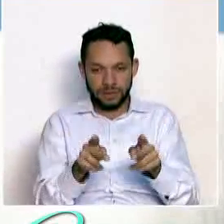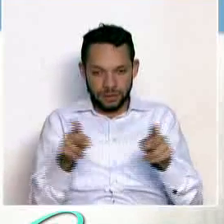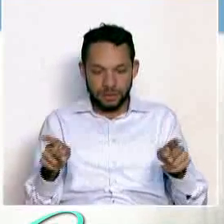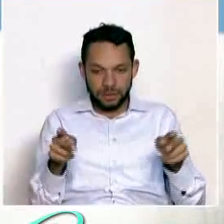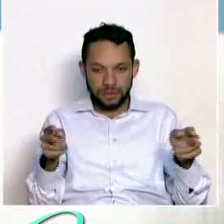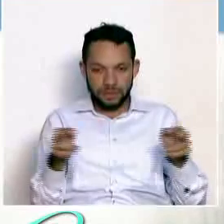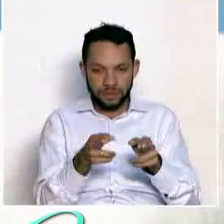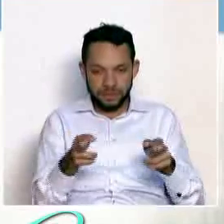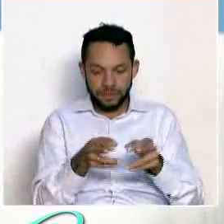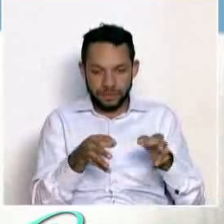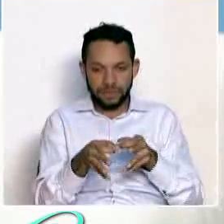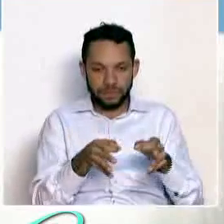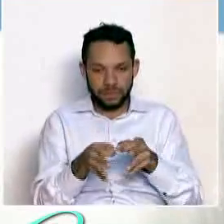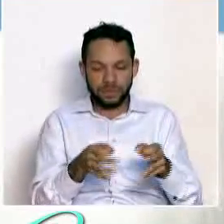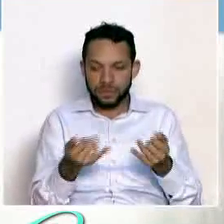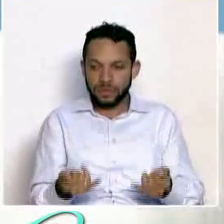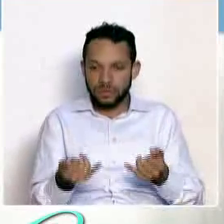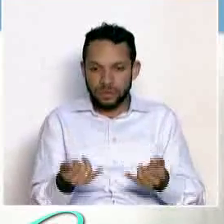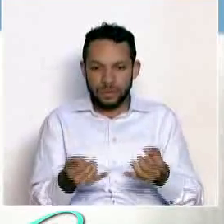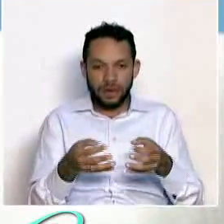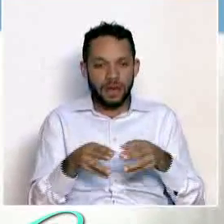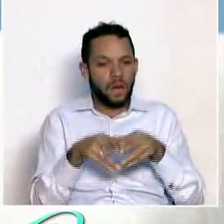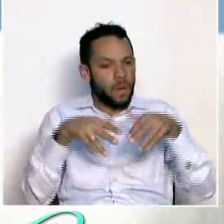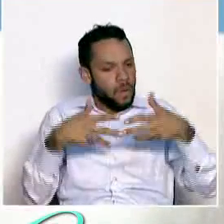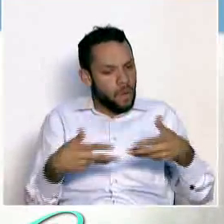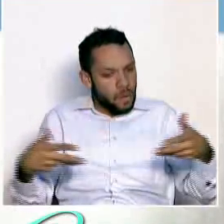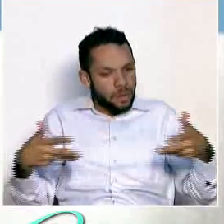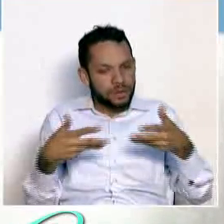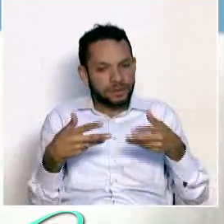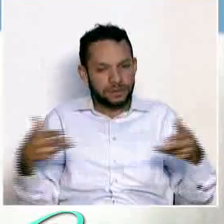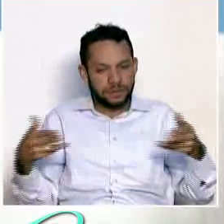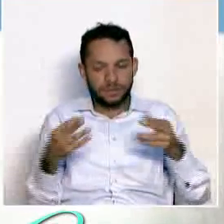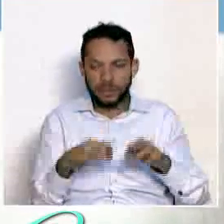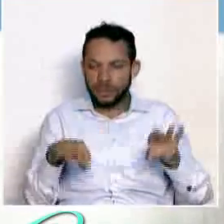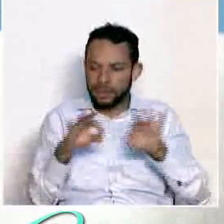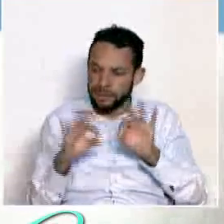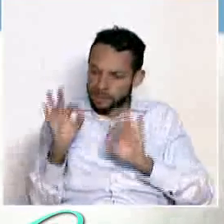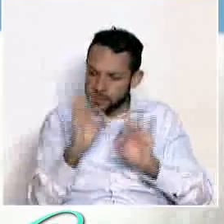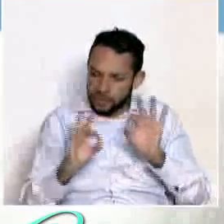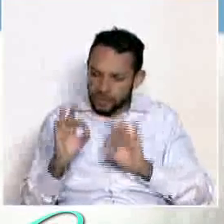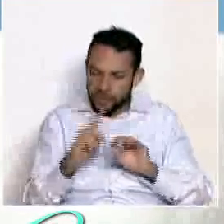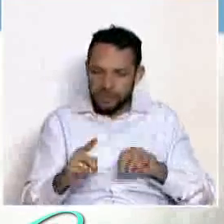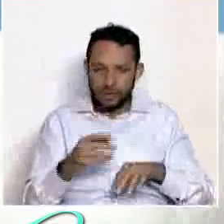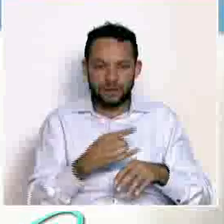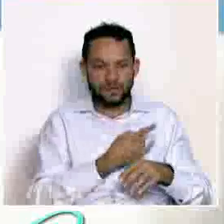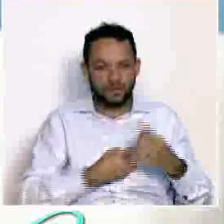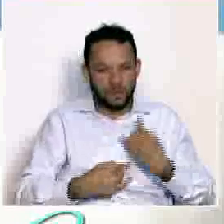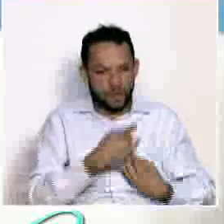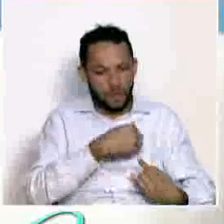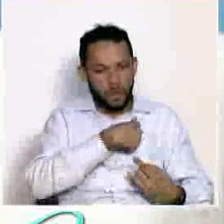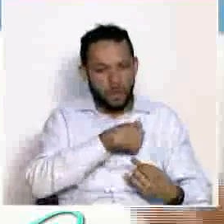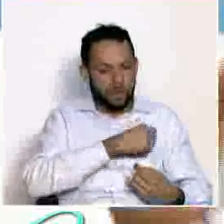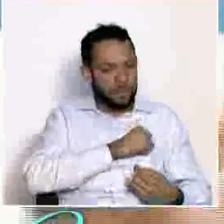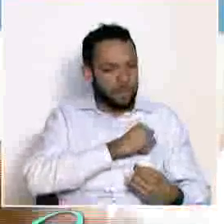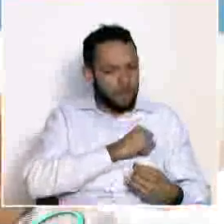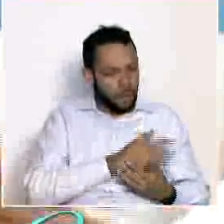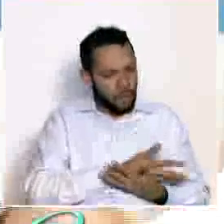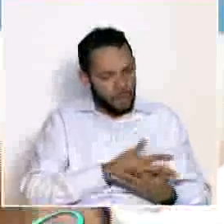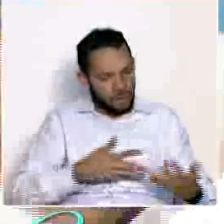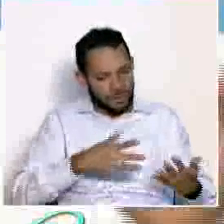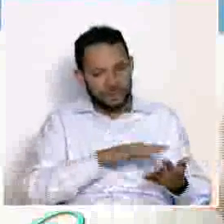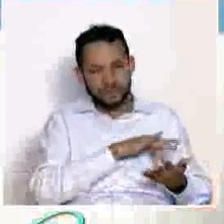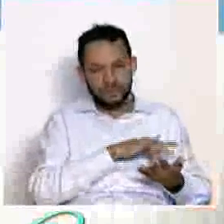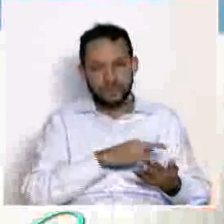mostró en televisión hace algún tiempo con una úlcera varicosa, que ella no se aliviaba y se había ido con el vascular y el internista y todos,